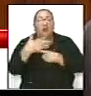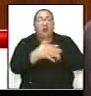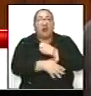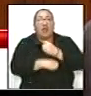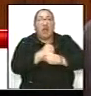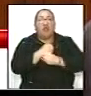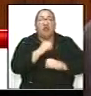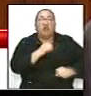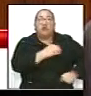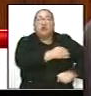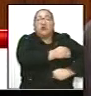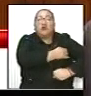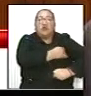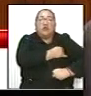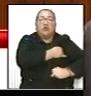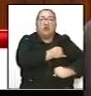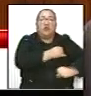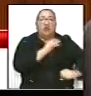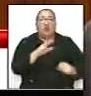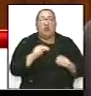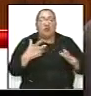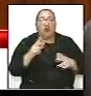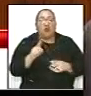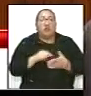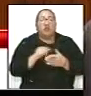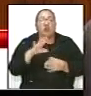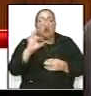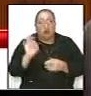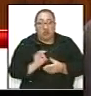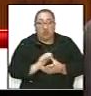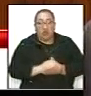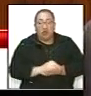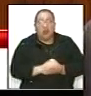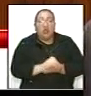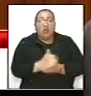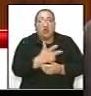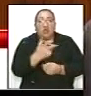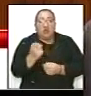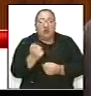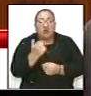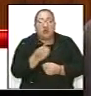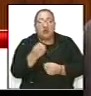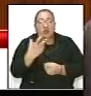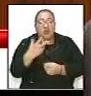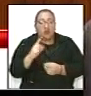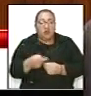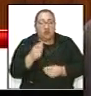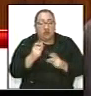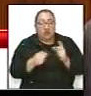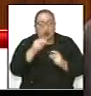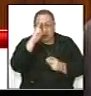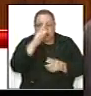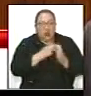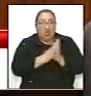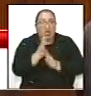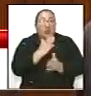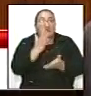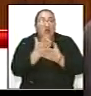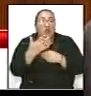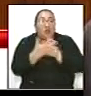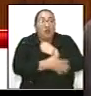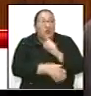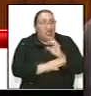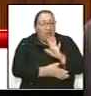año 2018 se redujo 1.5%, 313.000 peruanos salieron de la pobreza